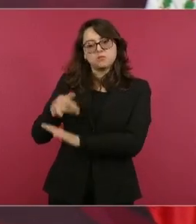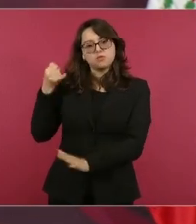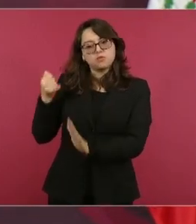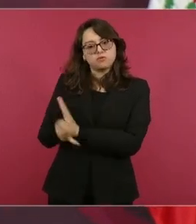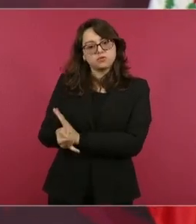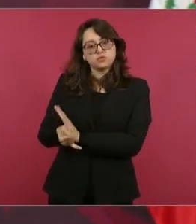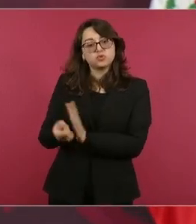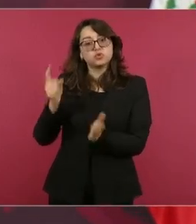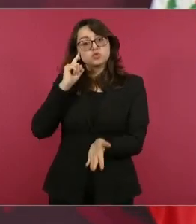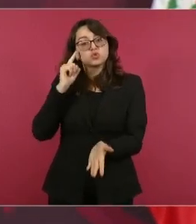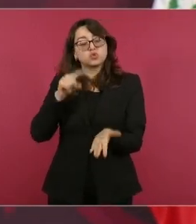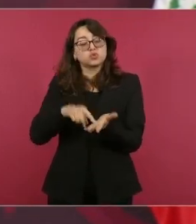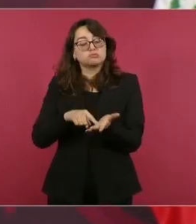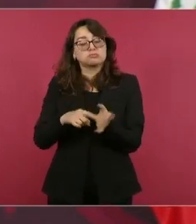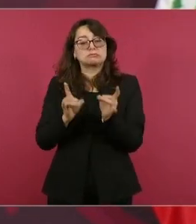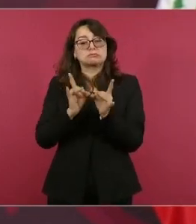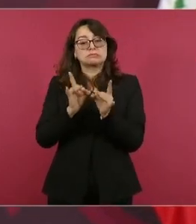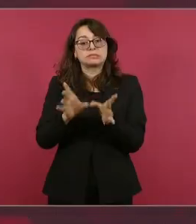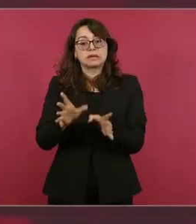Yo creo que fue un error